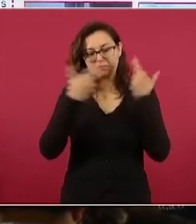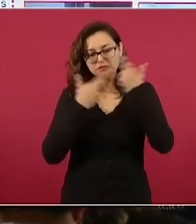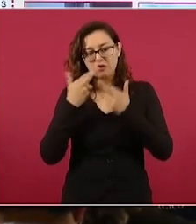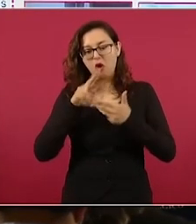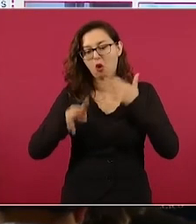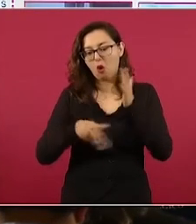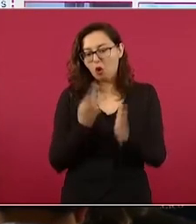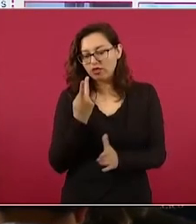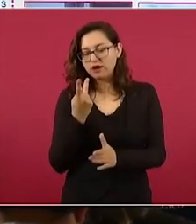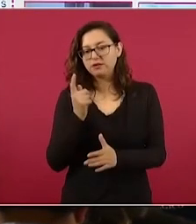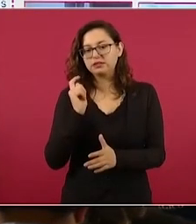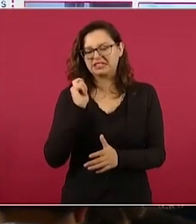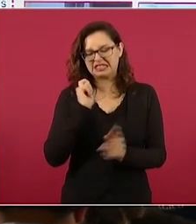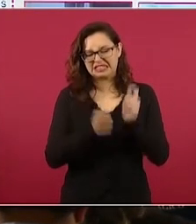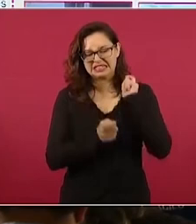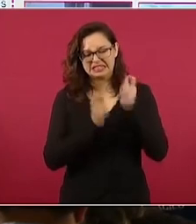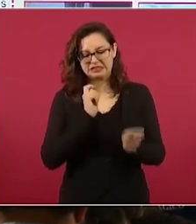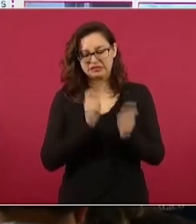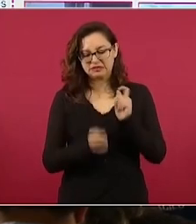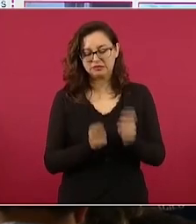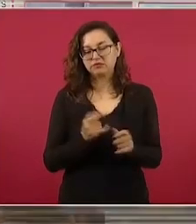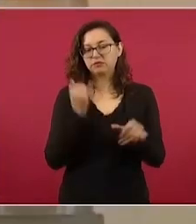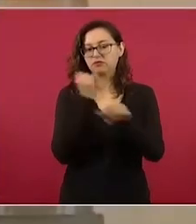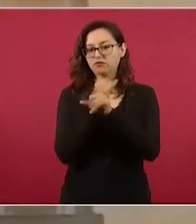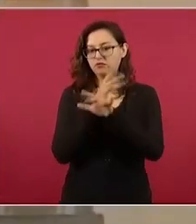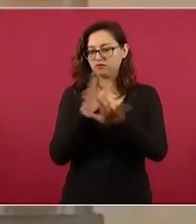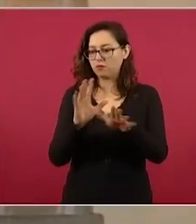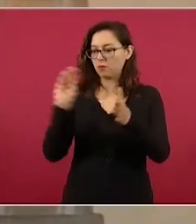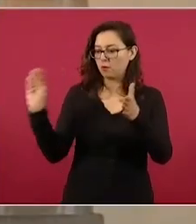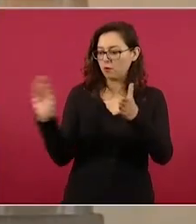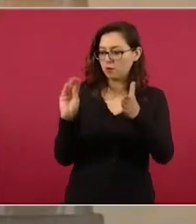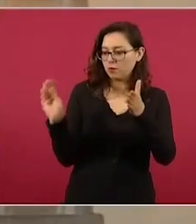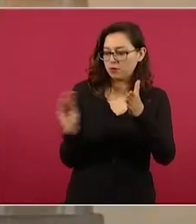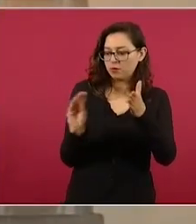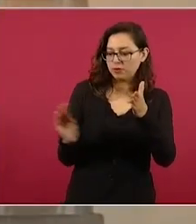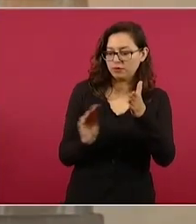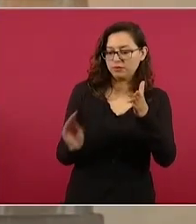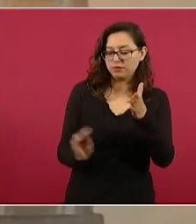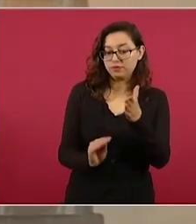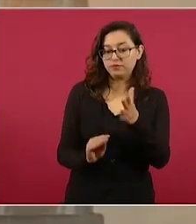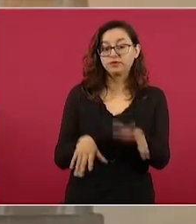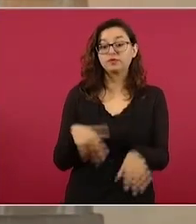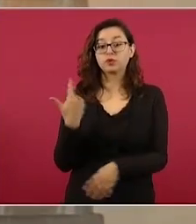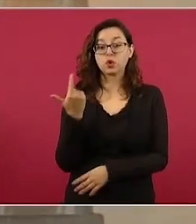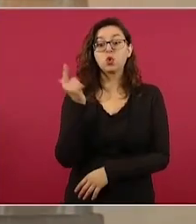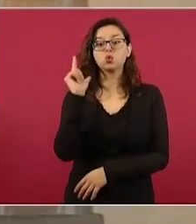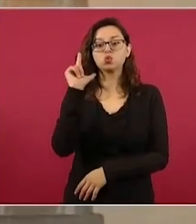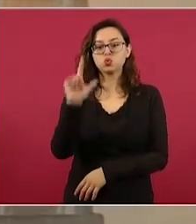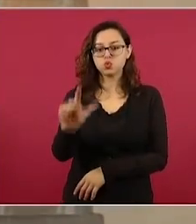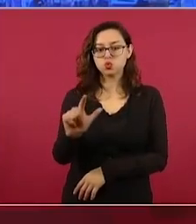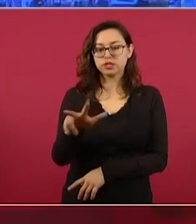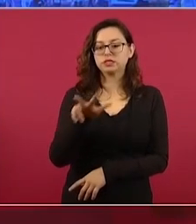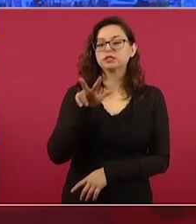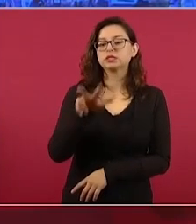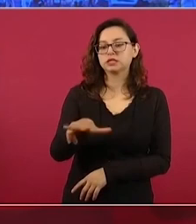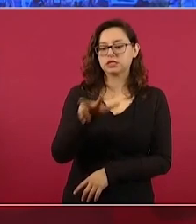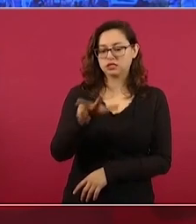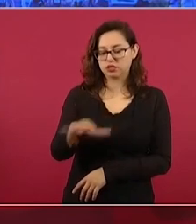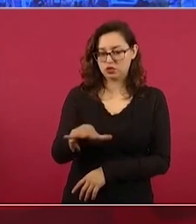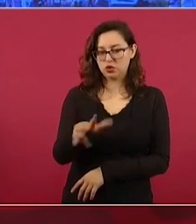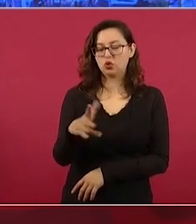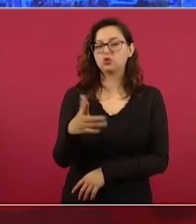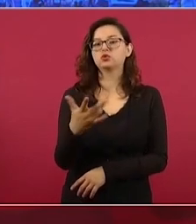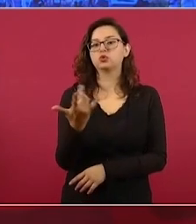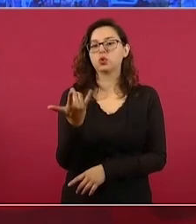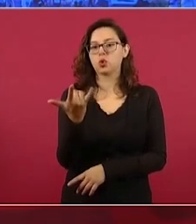de Devan y Escobar, para unificar el informe. Y el día lunes 18, finalmente se realizará